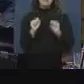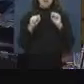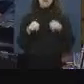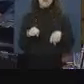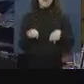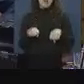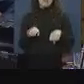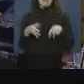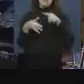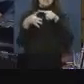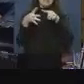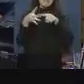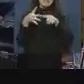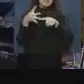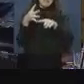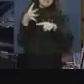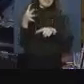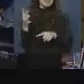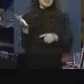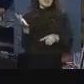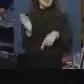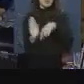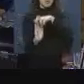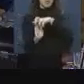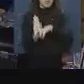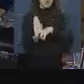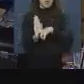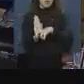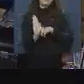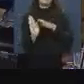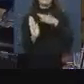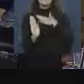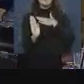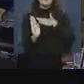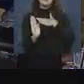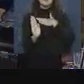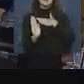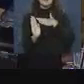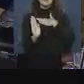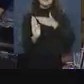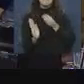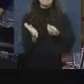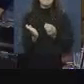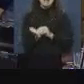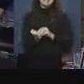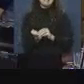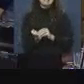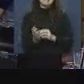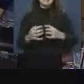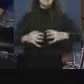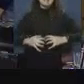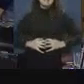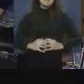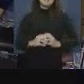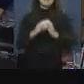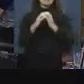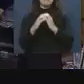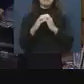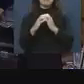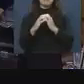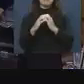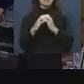montón una serie importante de proyectos que vayan en la línea de seguir fortaleciendo el tema de nuestros